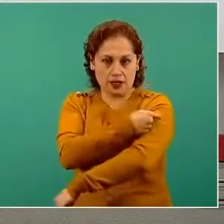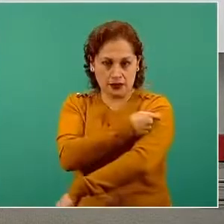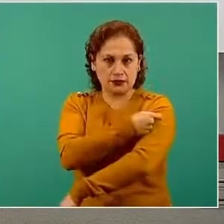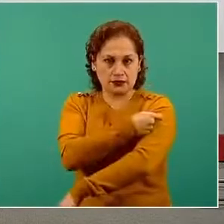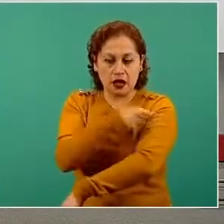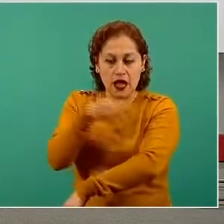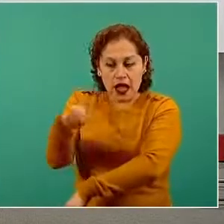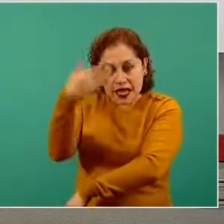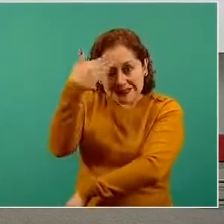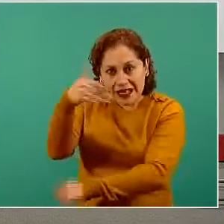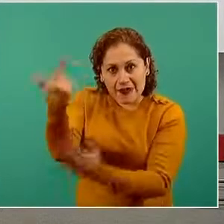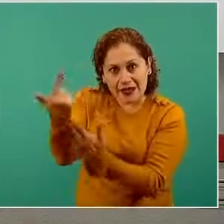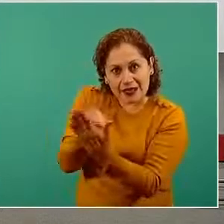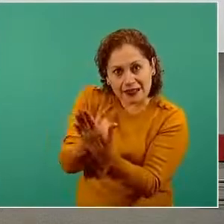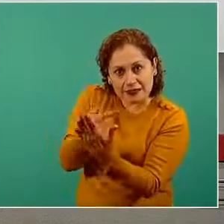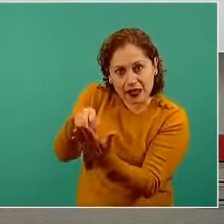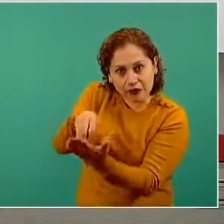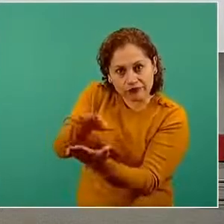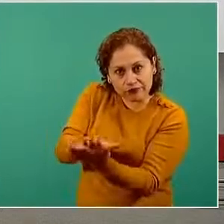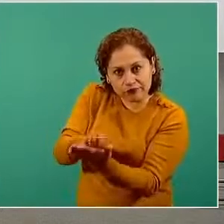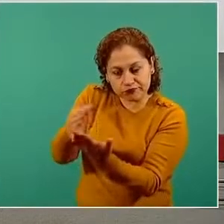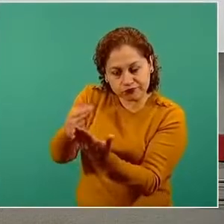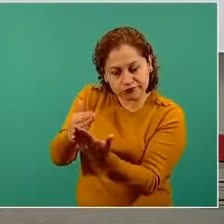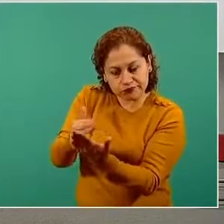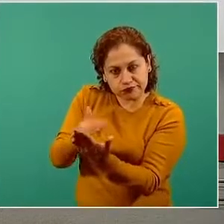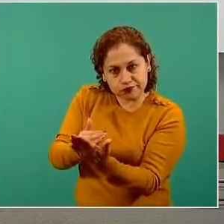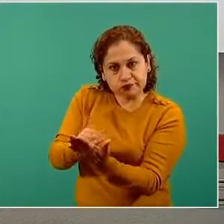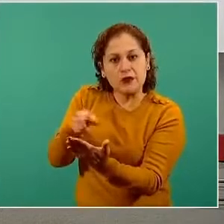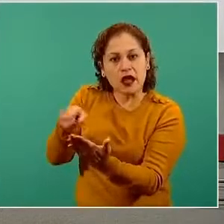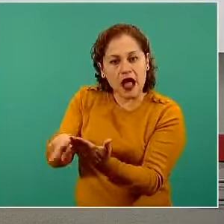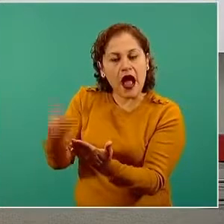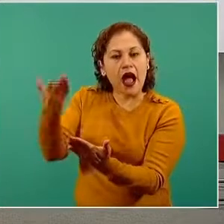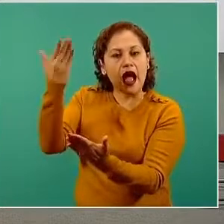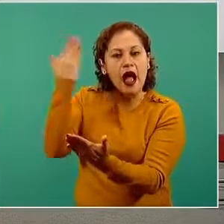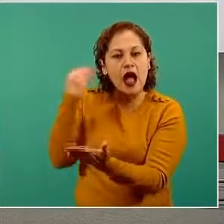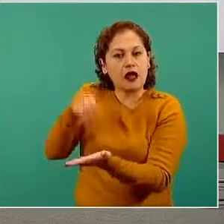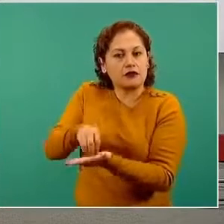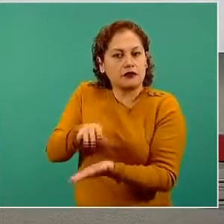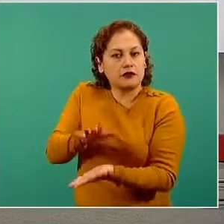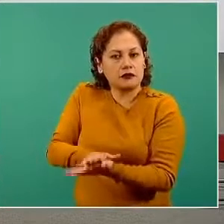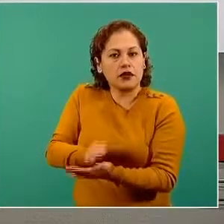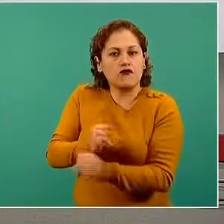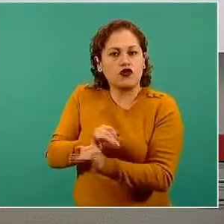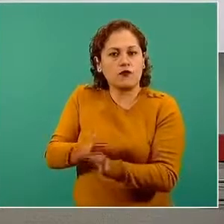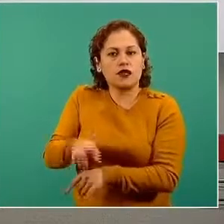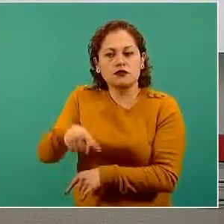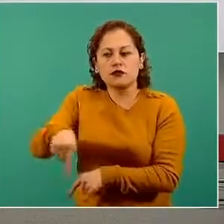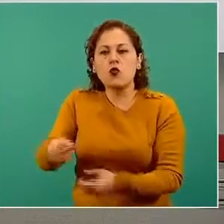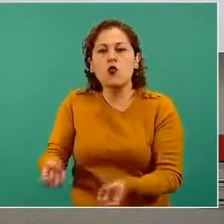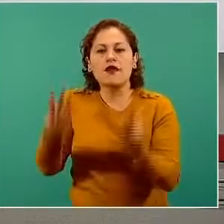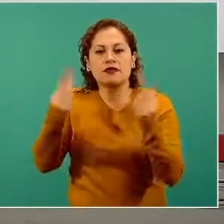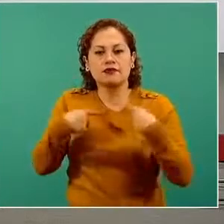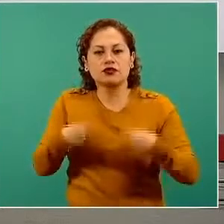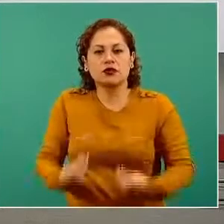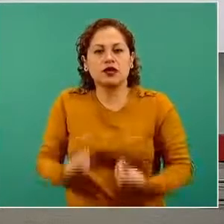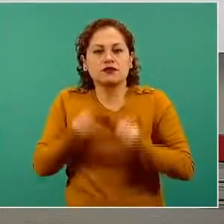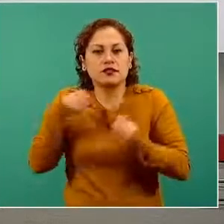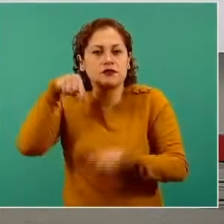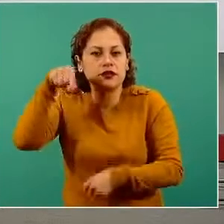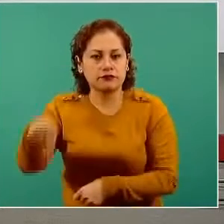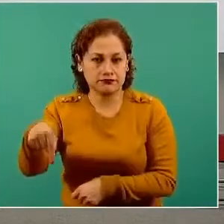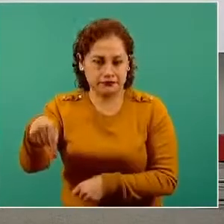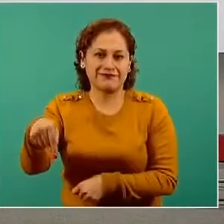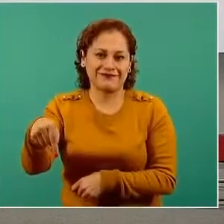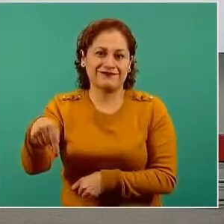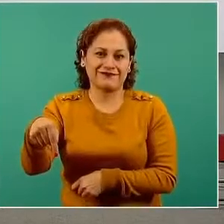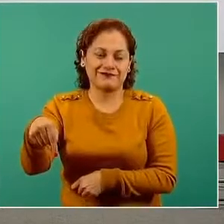estas demarcaciones territoriales es invitando obviamente a la población que ahí reside. Sin embargo, obviamente se presentan situaciones en